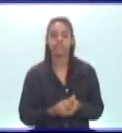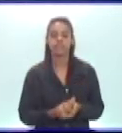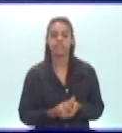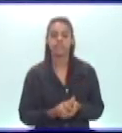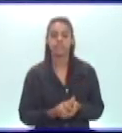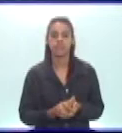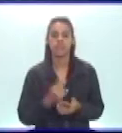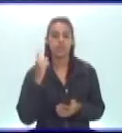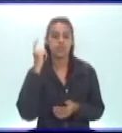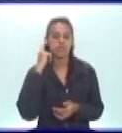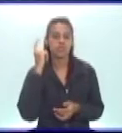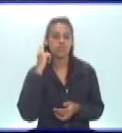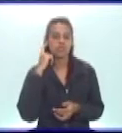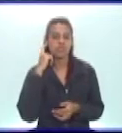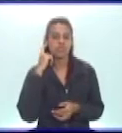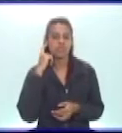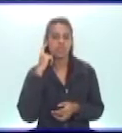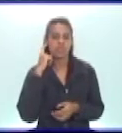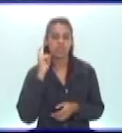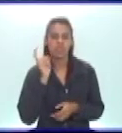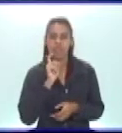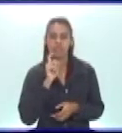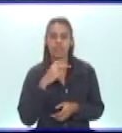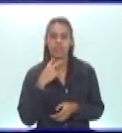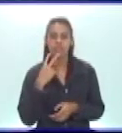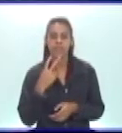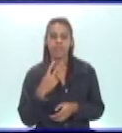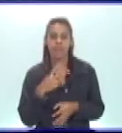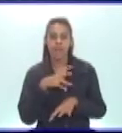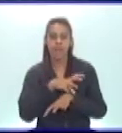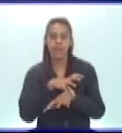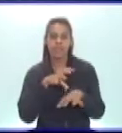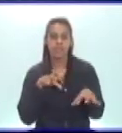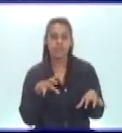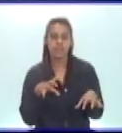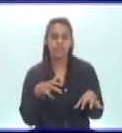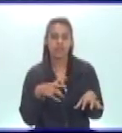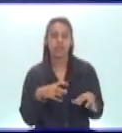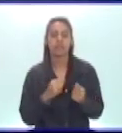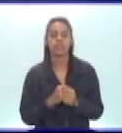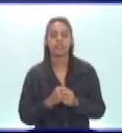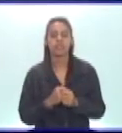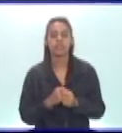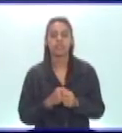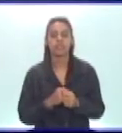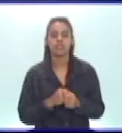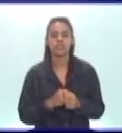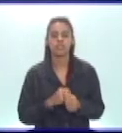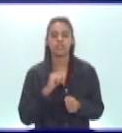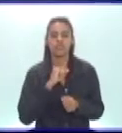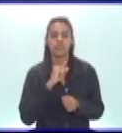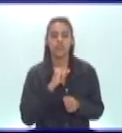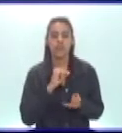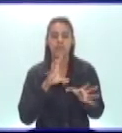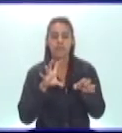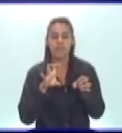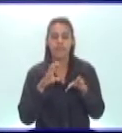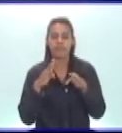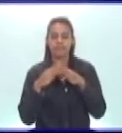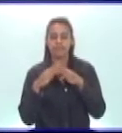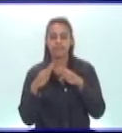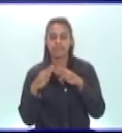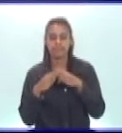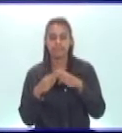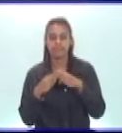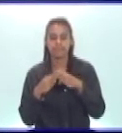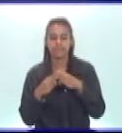de los sonidos onomatopéyicos de los animales. Podríamos aprovechar aquí las mascotas que tenemos en el hogar. Si